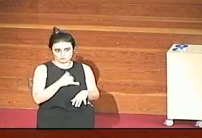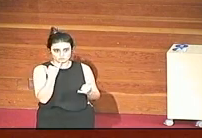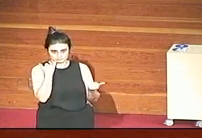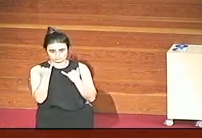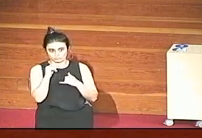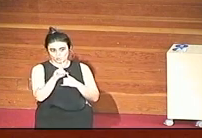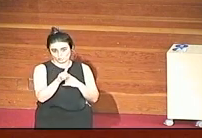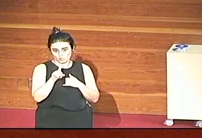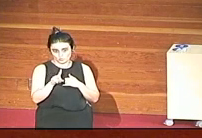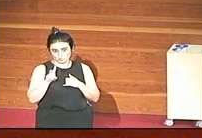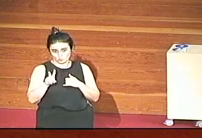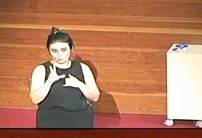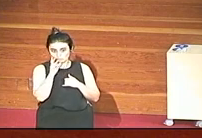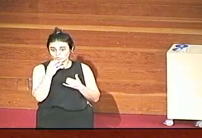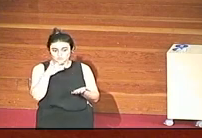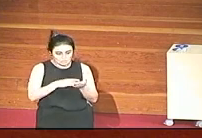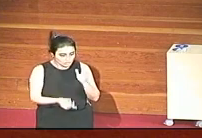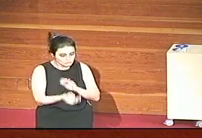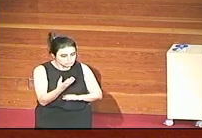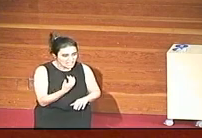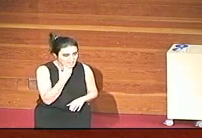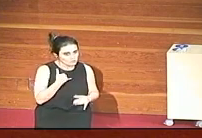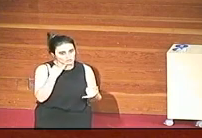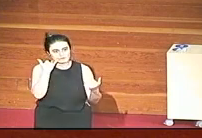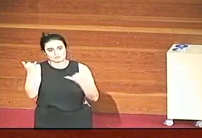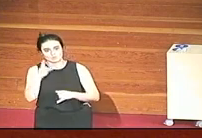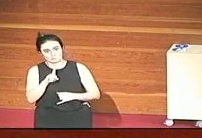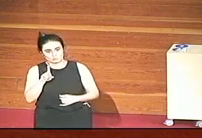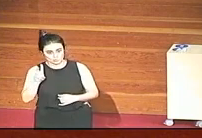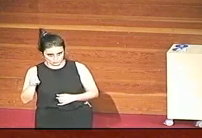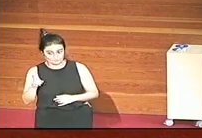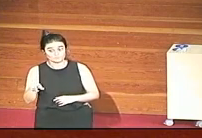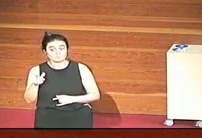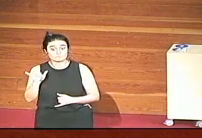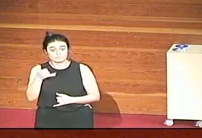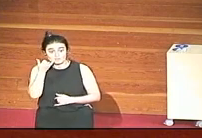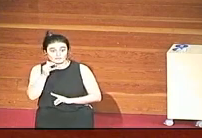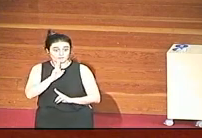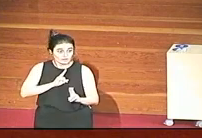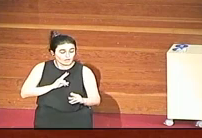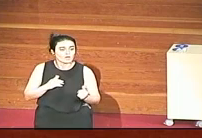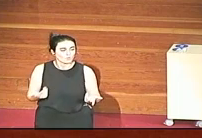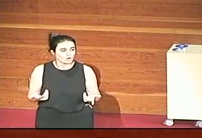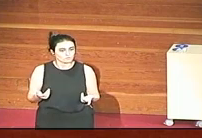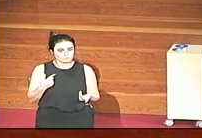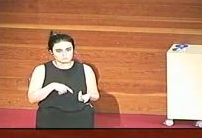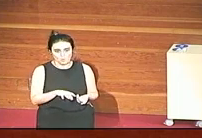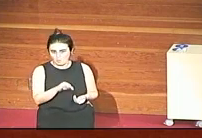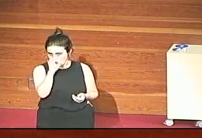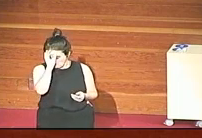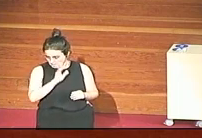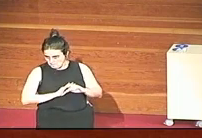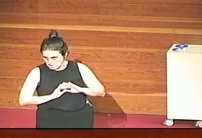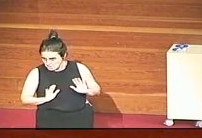porque cada vez que pasa algo nos llamamos al 12 la respuesta esta vez ha sido que ellos no sabían nada